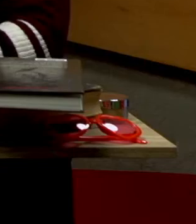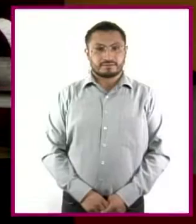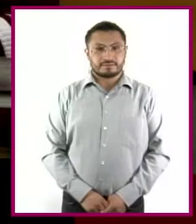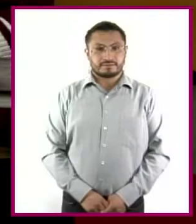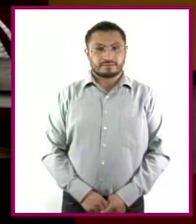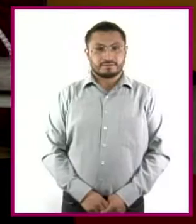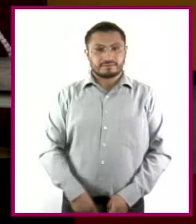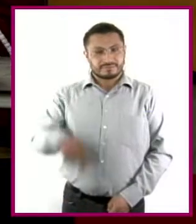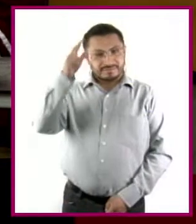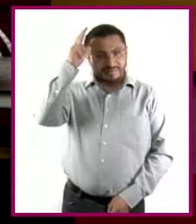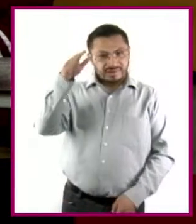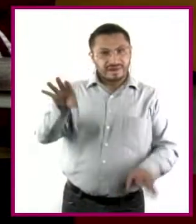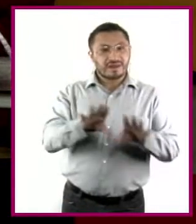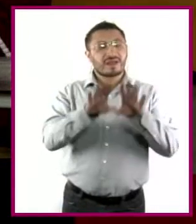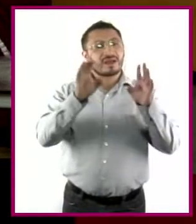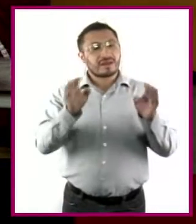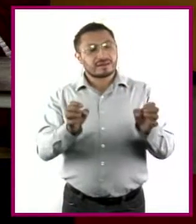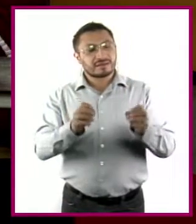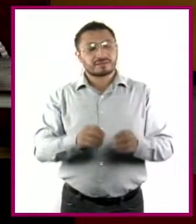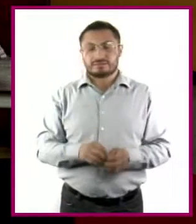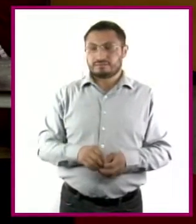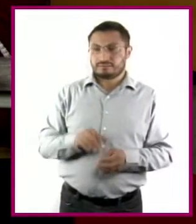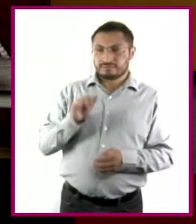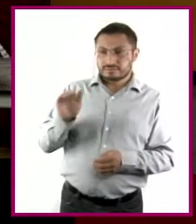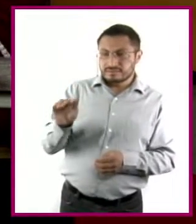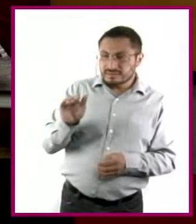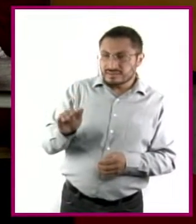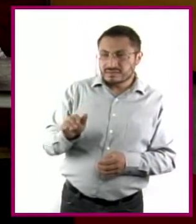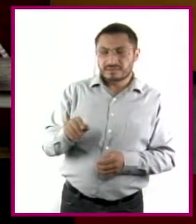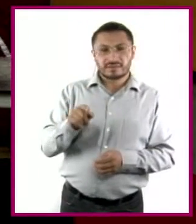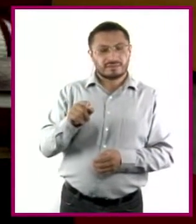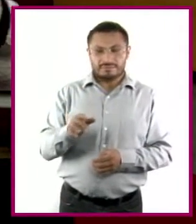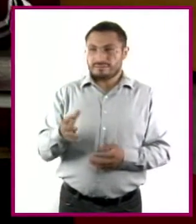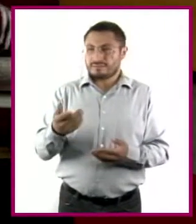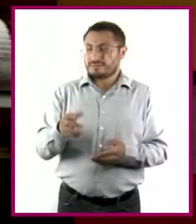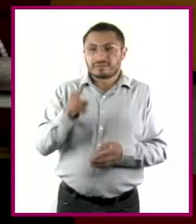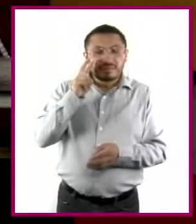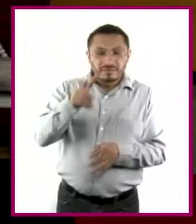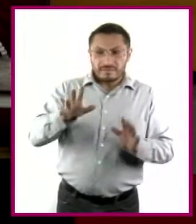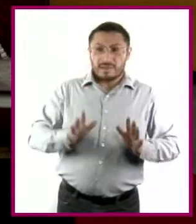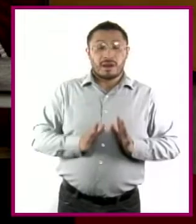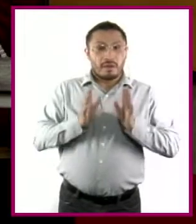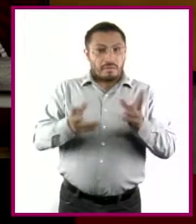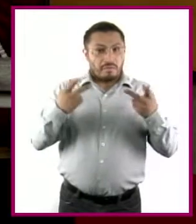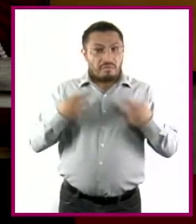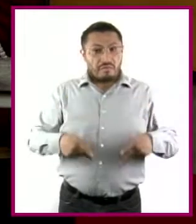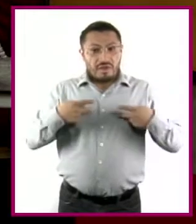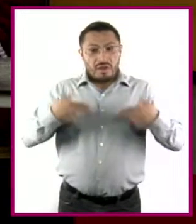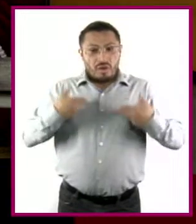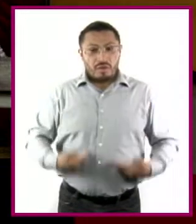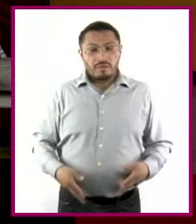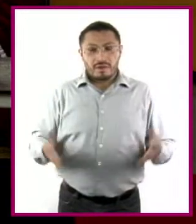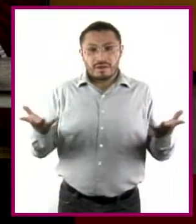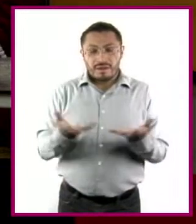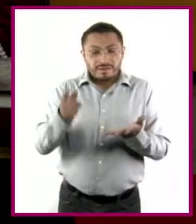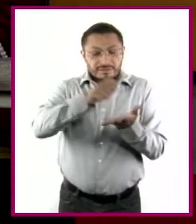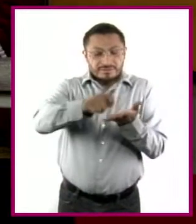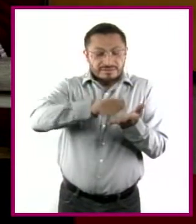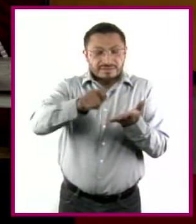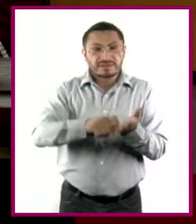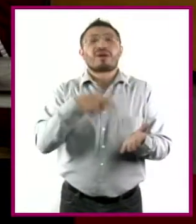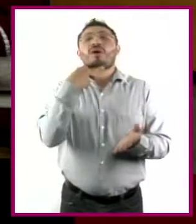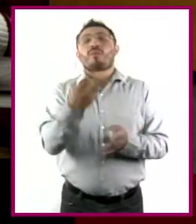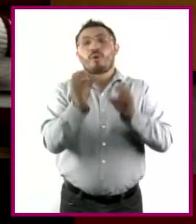Hola, ¿cómo están? Hugo, ¿no te parece sorprendente cómo el ser humano puede construir un texto, ya sea oral o